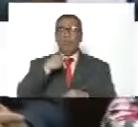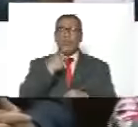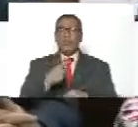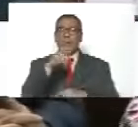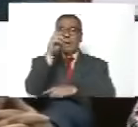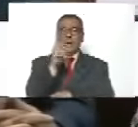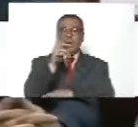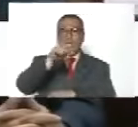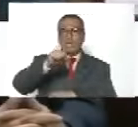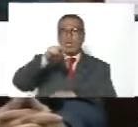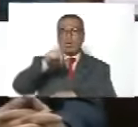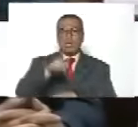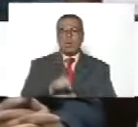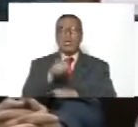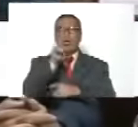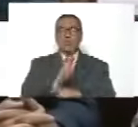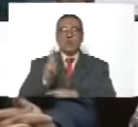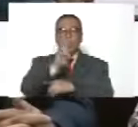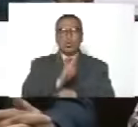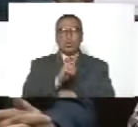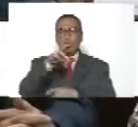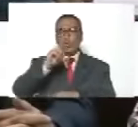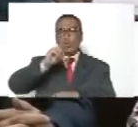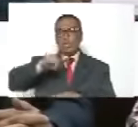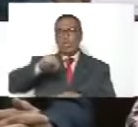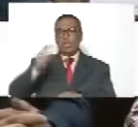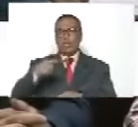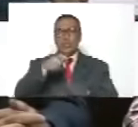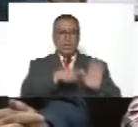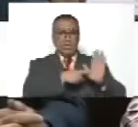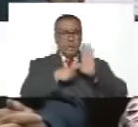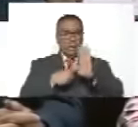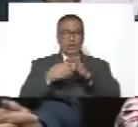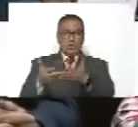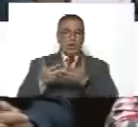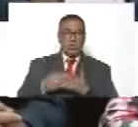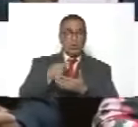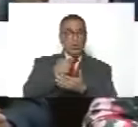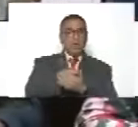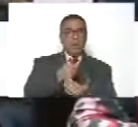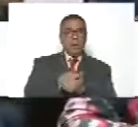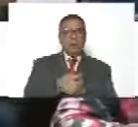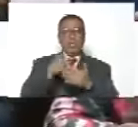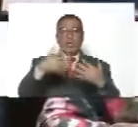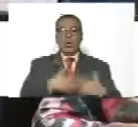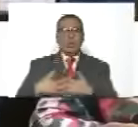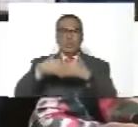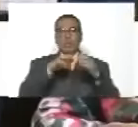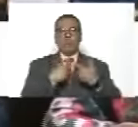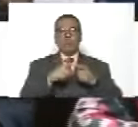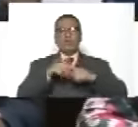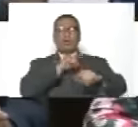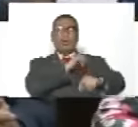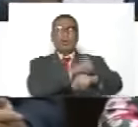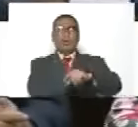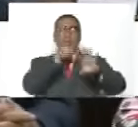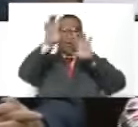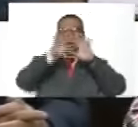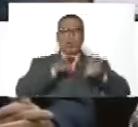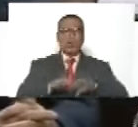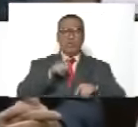decía el diputado que me antecedió, utilizan una ONG como fachada para recibir financiamiento de Estados Unidos, de otra potencia extranjera